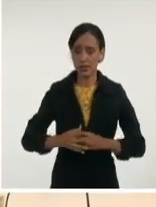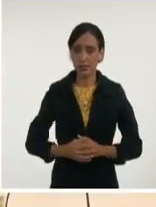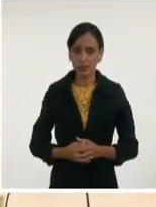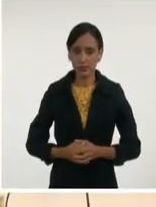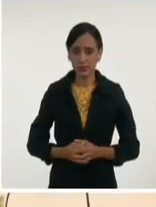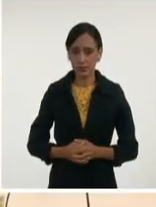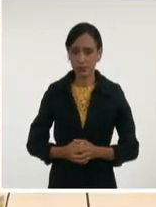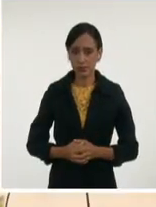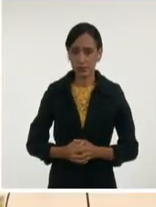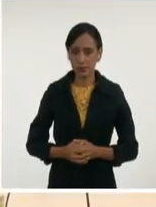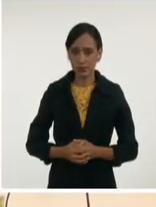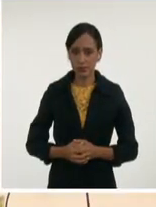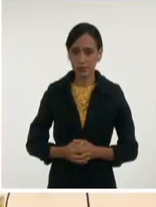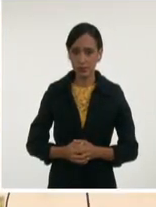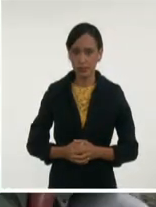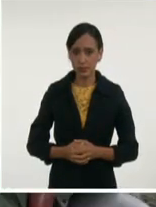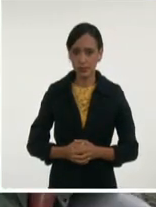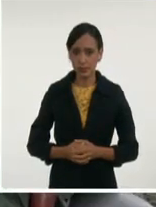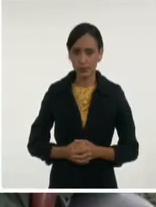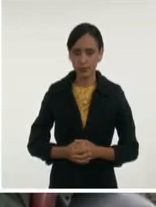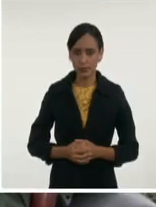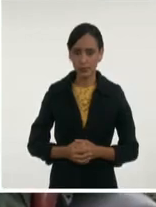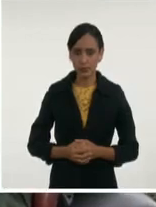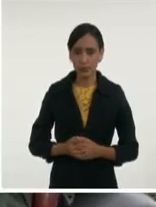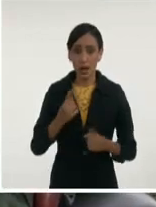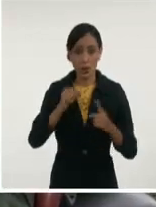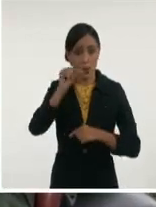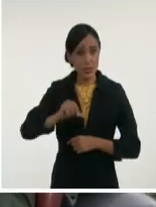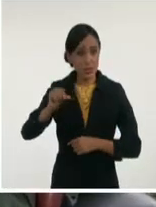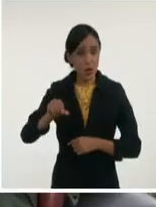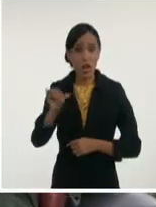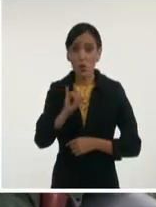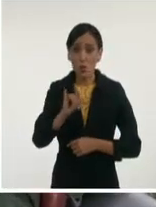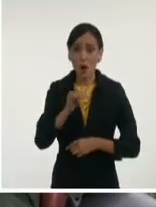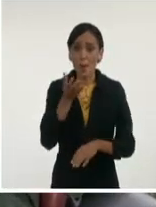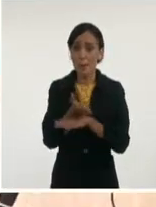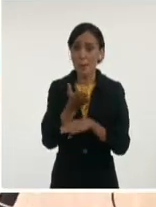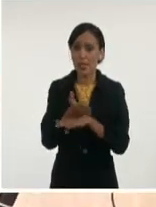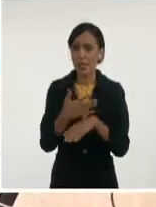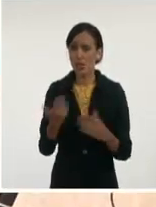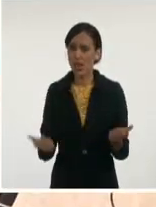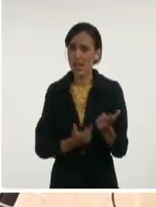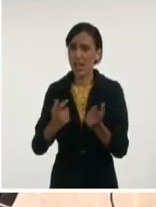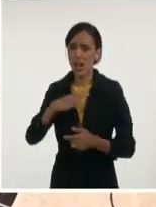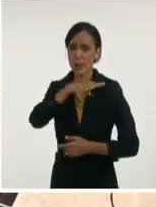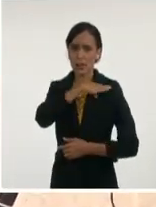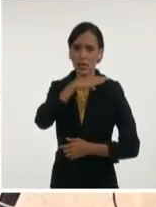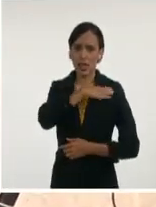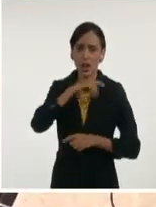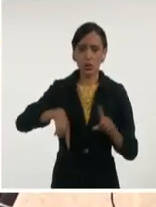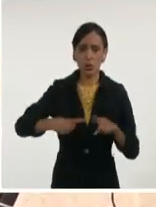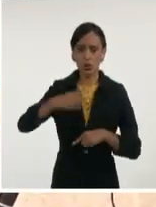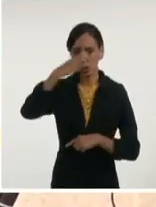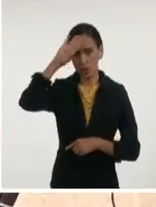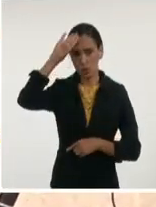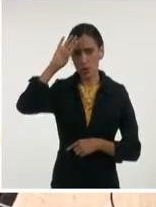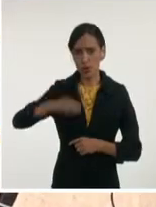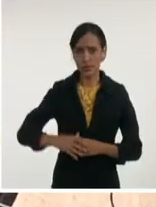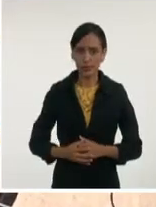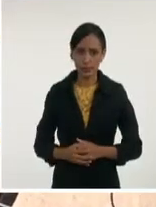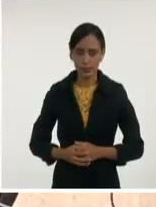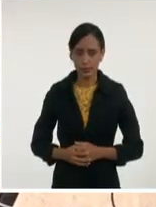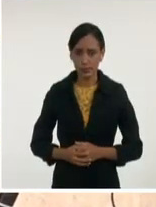más recalcitrantes han llegado incluso a pedir una intervención militar contra Cuba. Debemos estar muy alertas